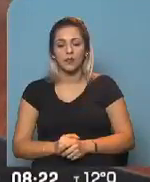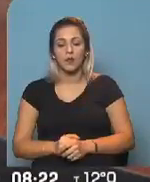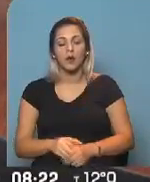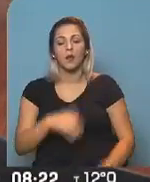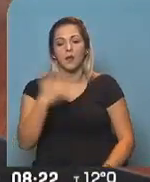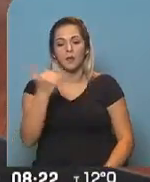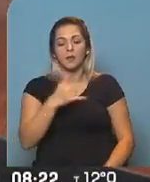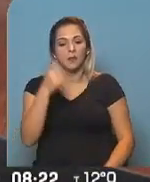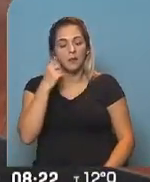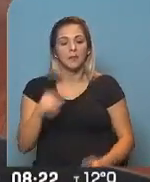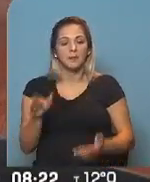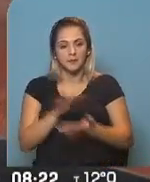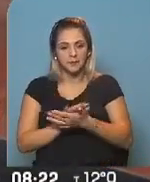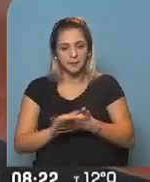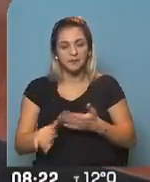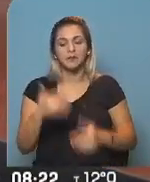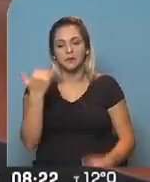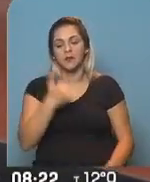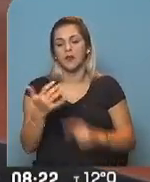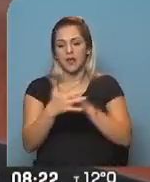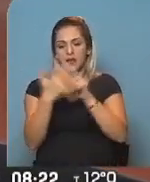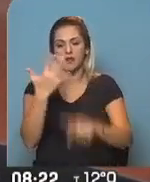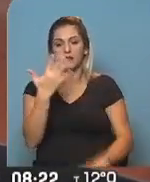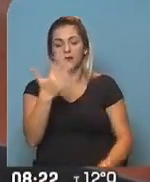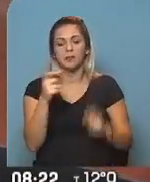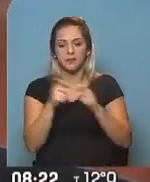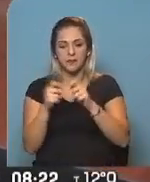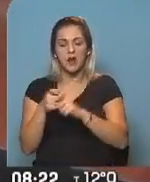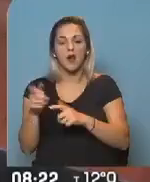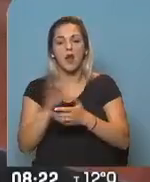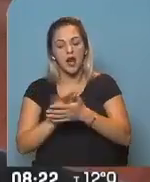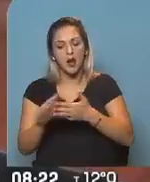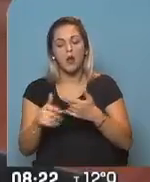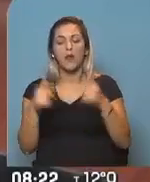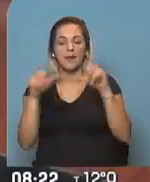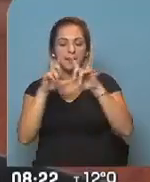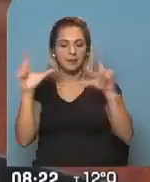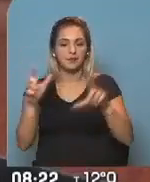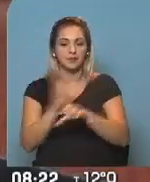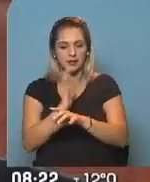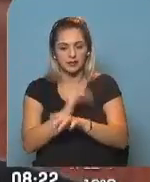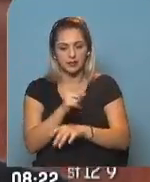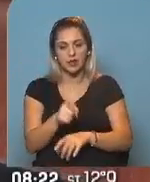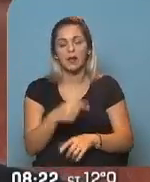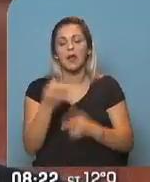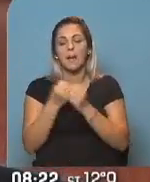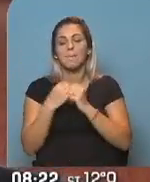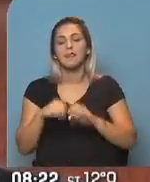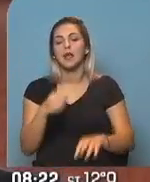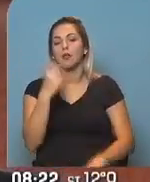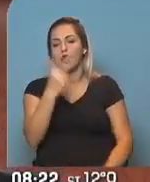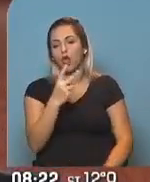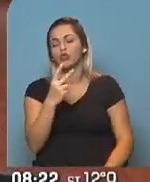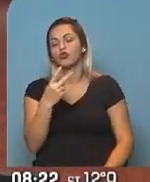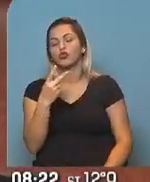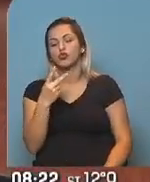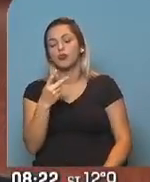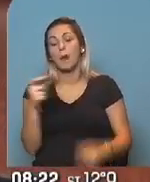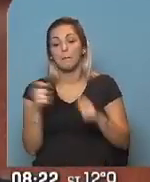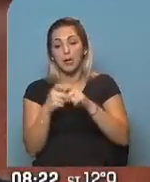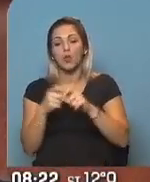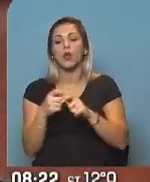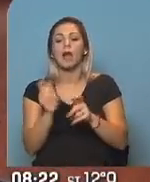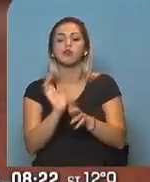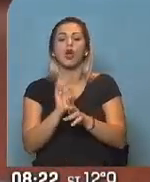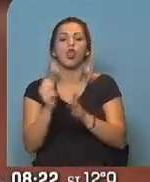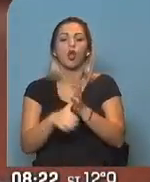Jueves día de estreno, tenemos 5 películas que renuevan la cartelera cinematográfica. Comenzamos con 2 documentales argentinos. El primero de ellos se